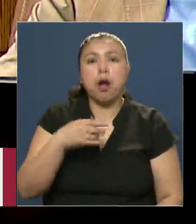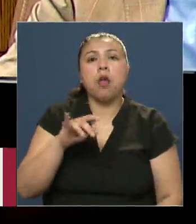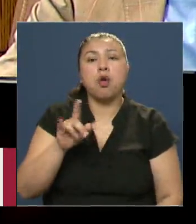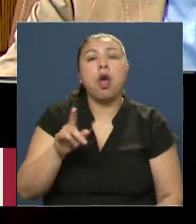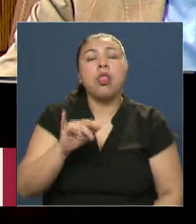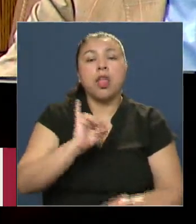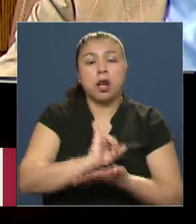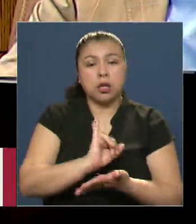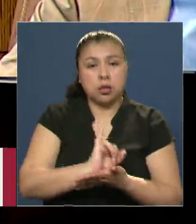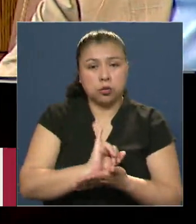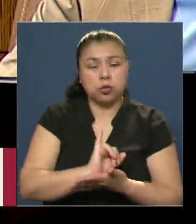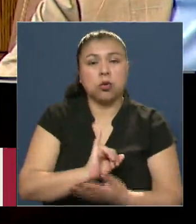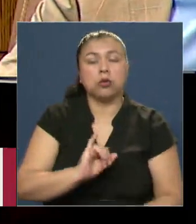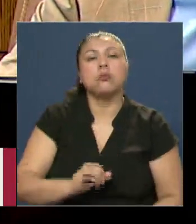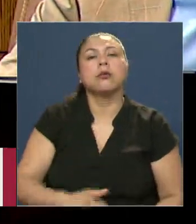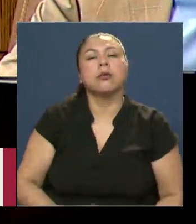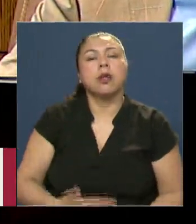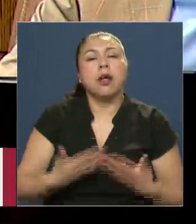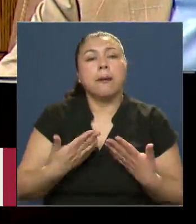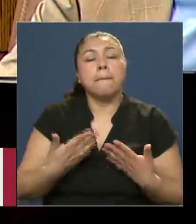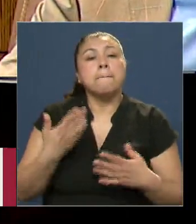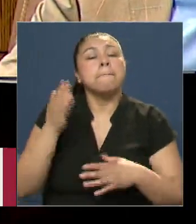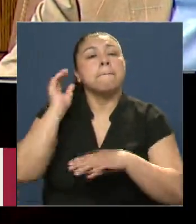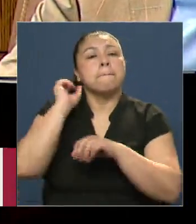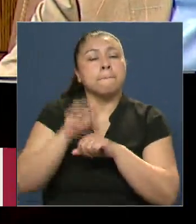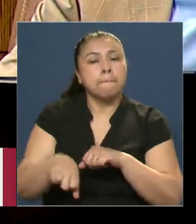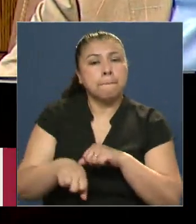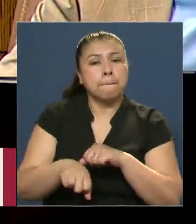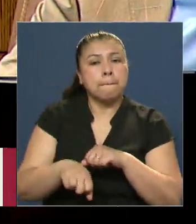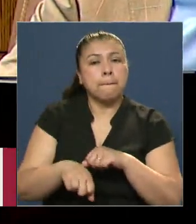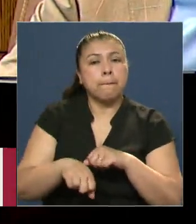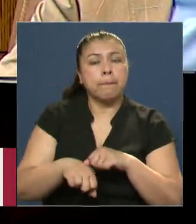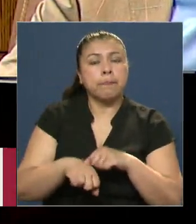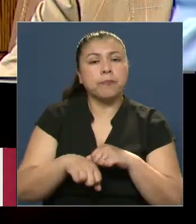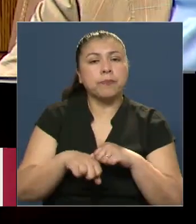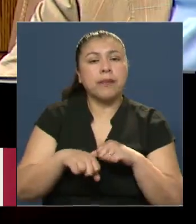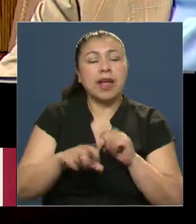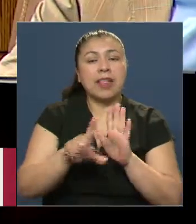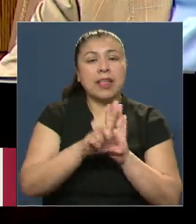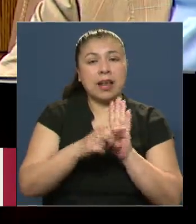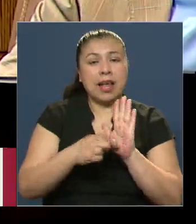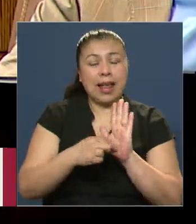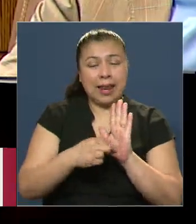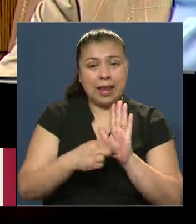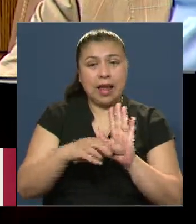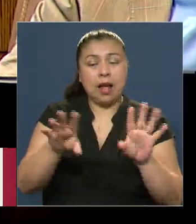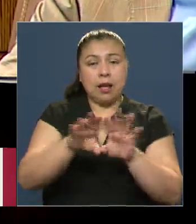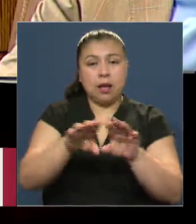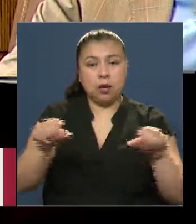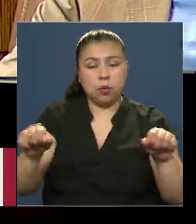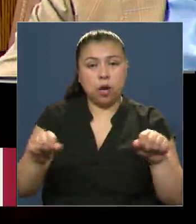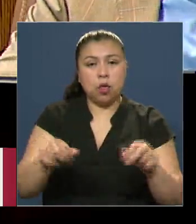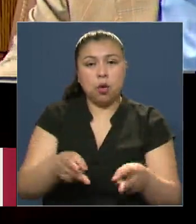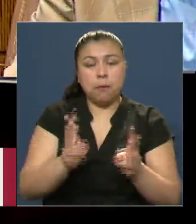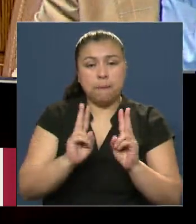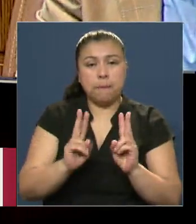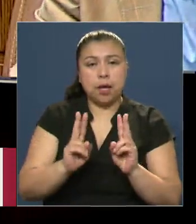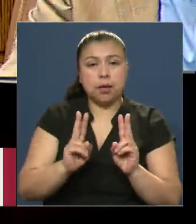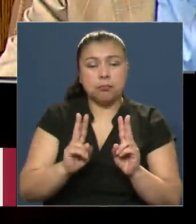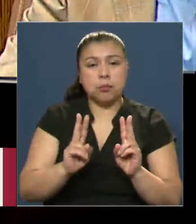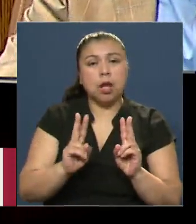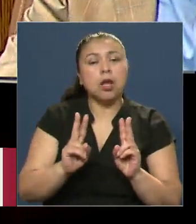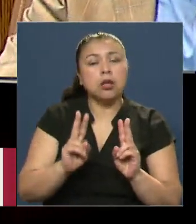entidad. La aprobación de esta ley y este acuerdo permite